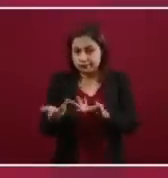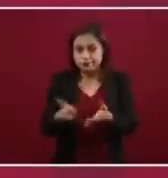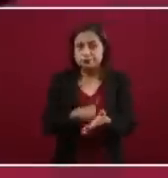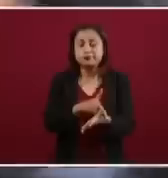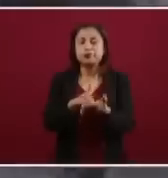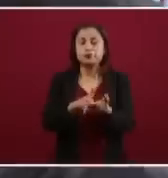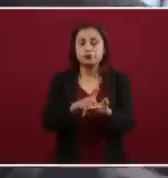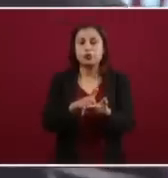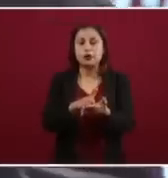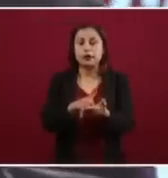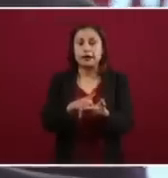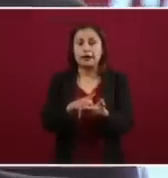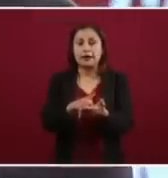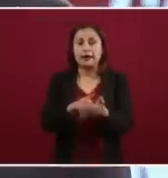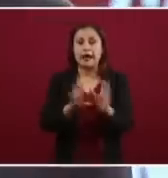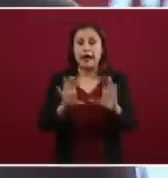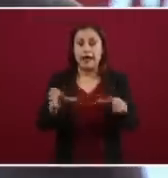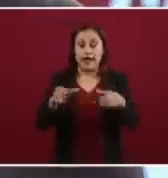no tienen